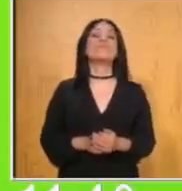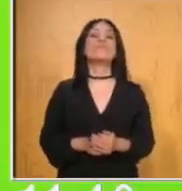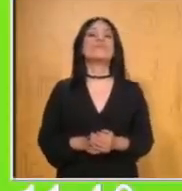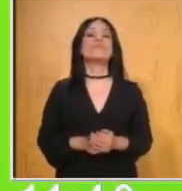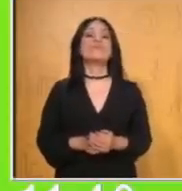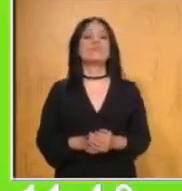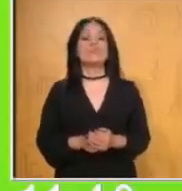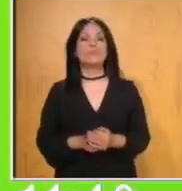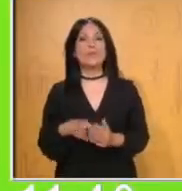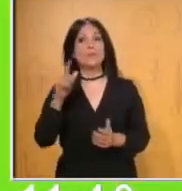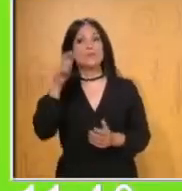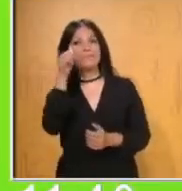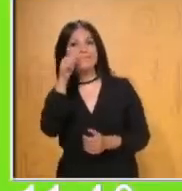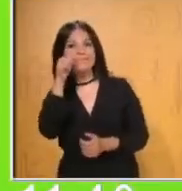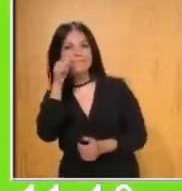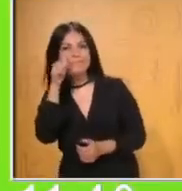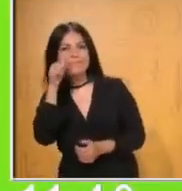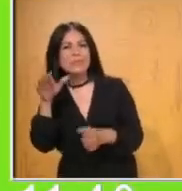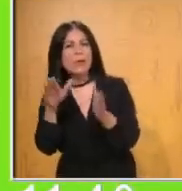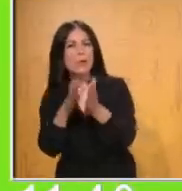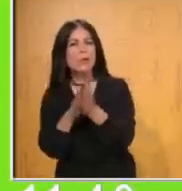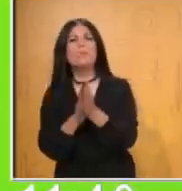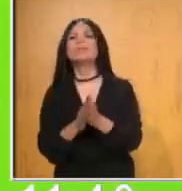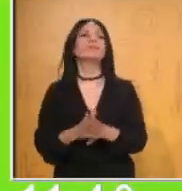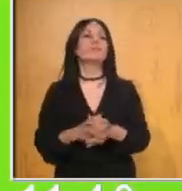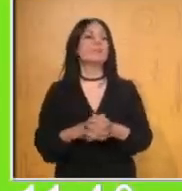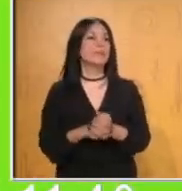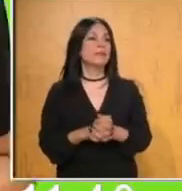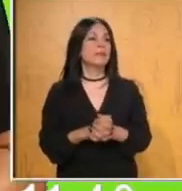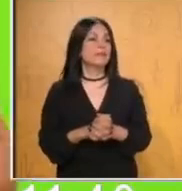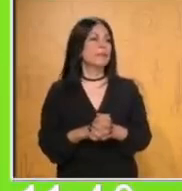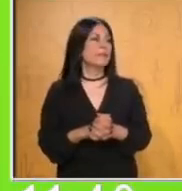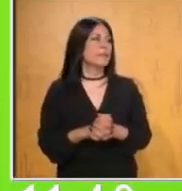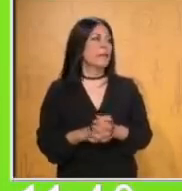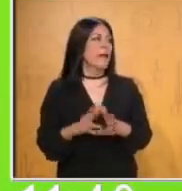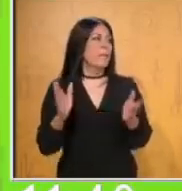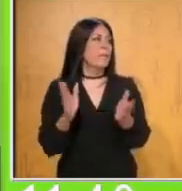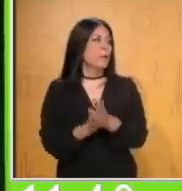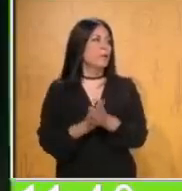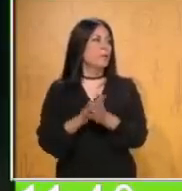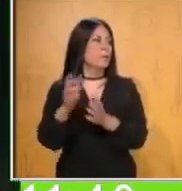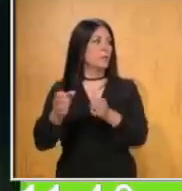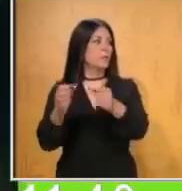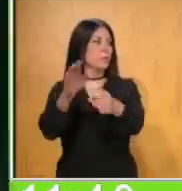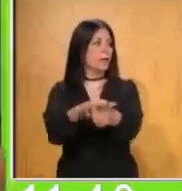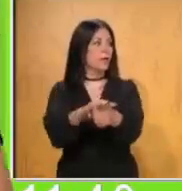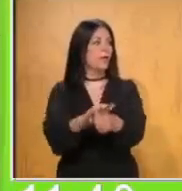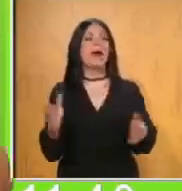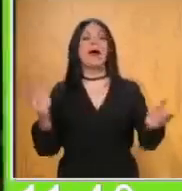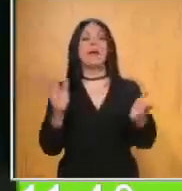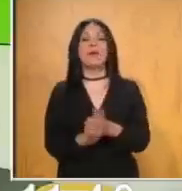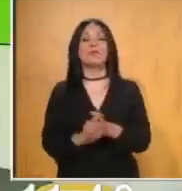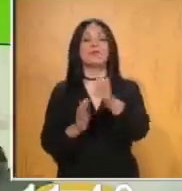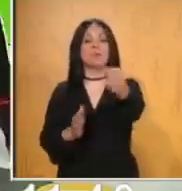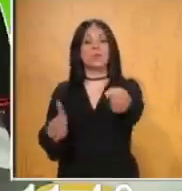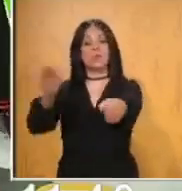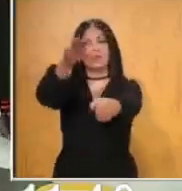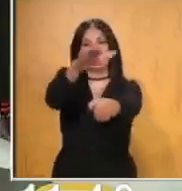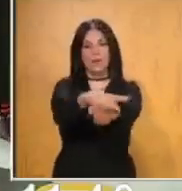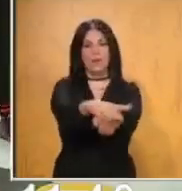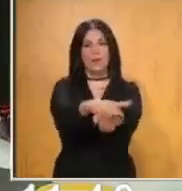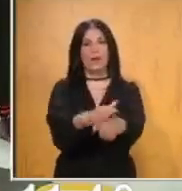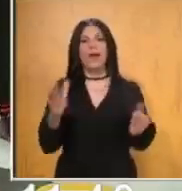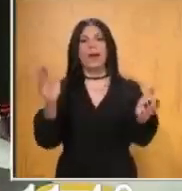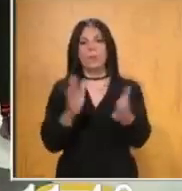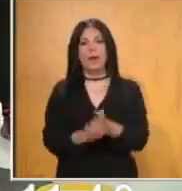están viendo y nos están escuchando, vamos a hacerlo todos juntos. ¿Listos? 1, 2, 3. Aplauso, tu puño, tu mano. Aplauso, tu puño,